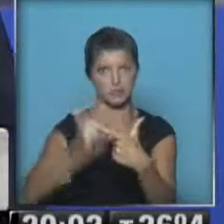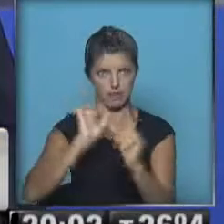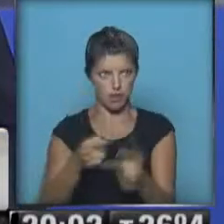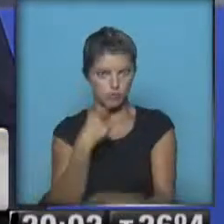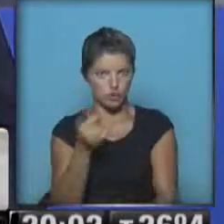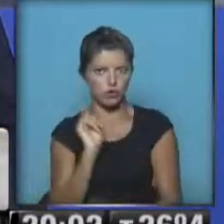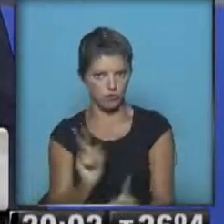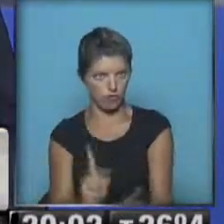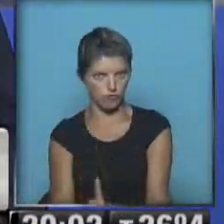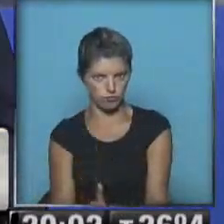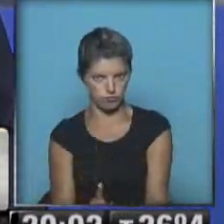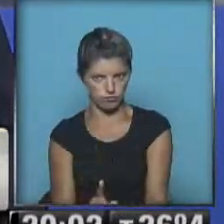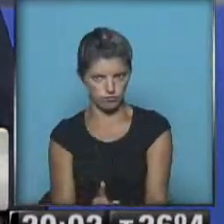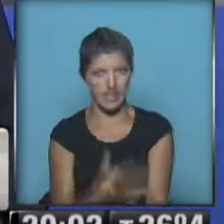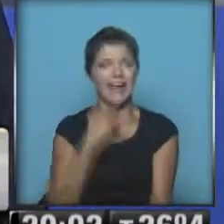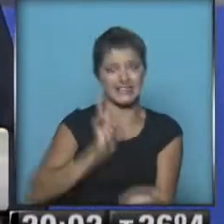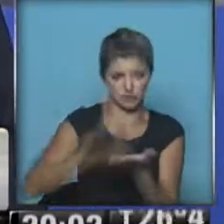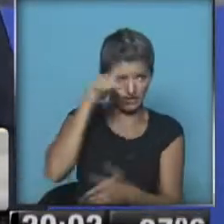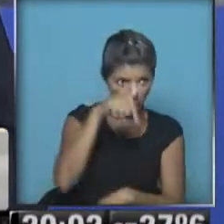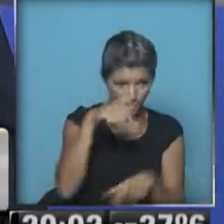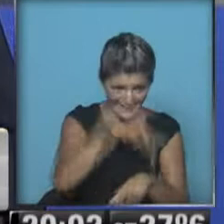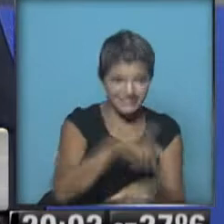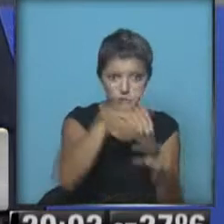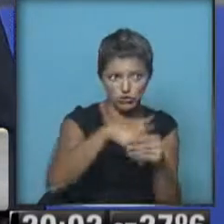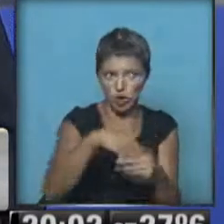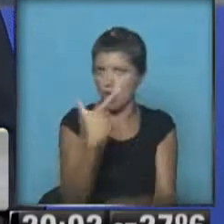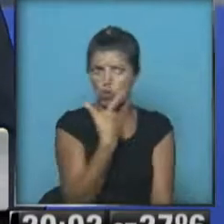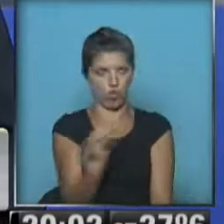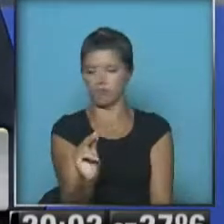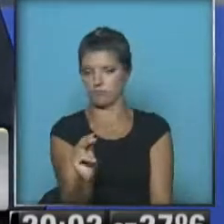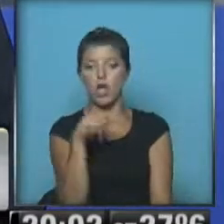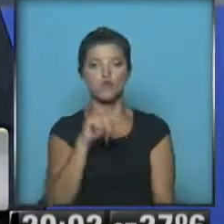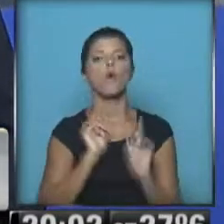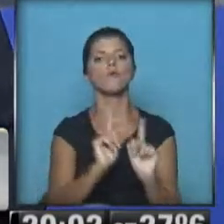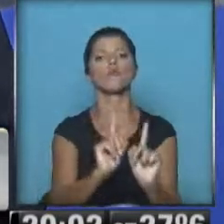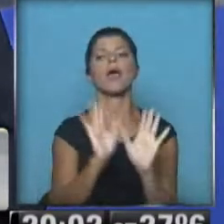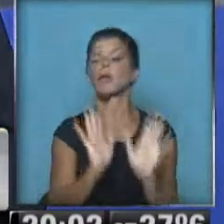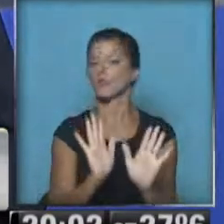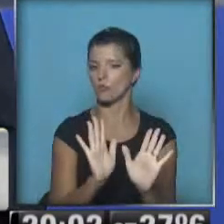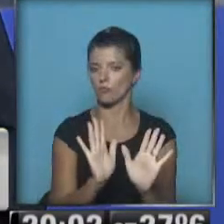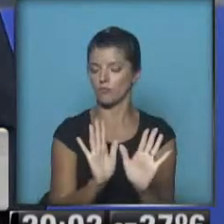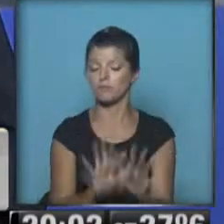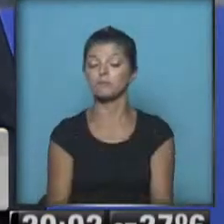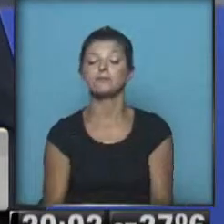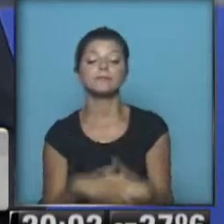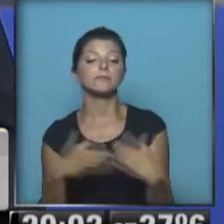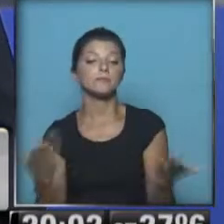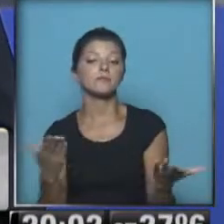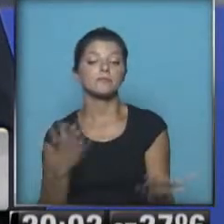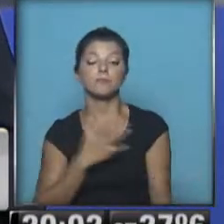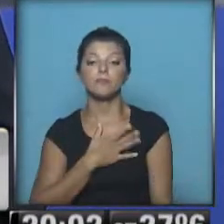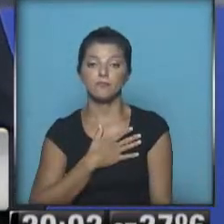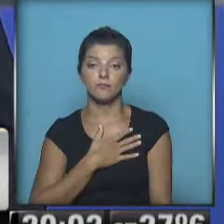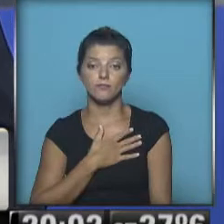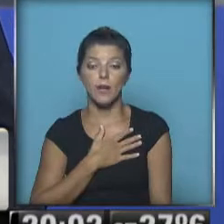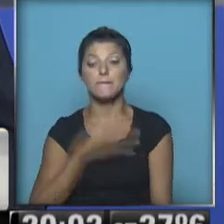van a respetar lo que decidió la convención. Recién estábamos escuchando. O sea, pero yo creo que el grueso